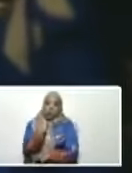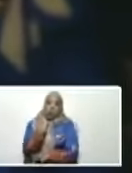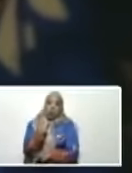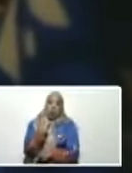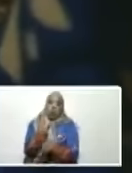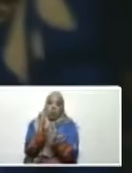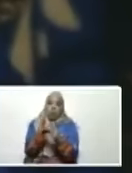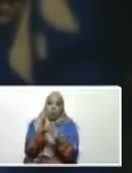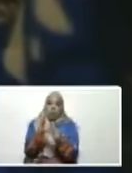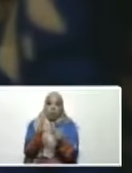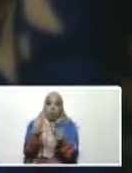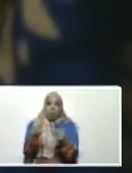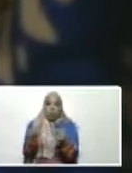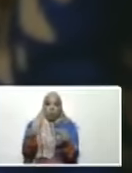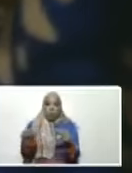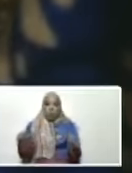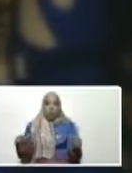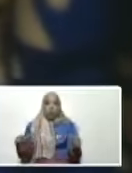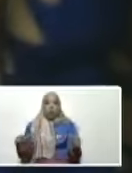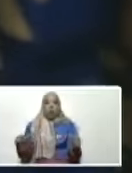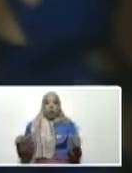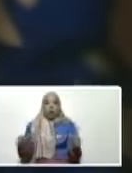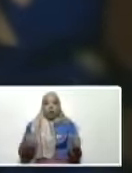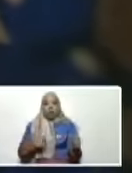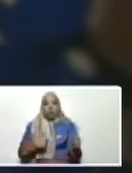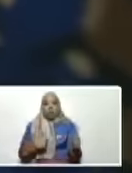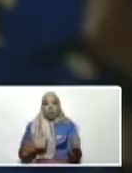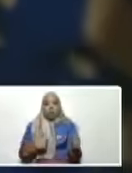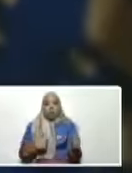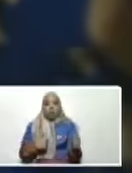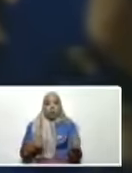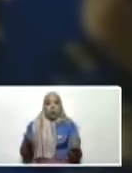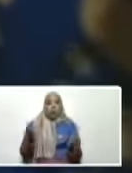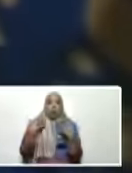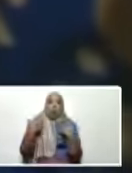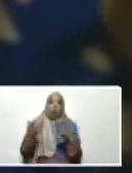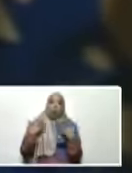aquí. Está como yo, que estoy deshidratado, tanto calor.